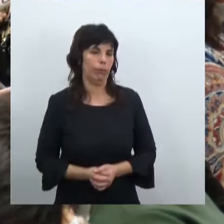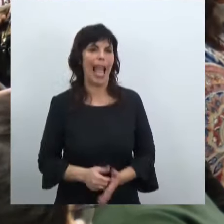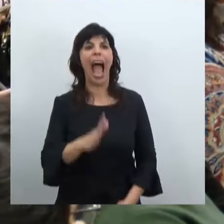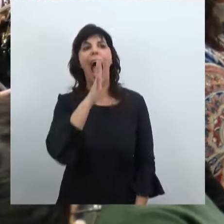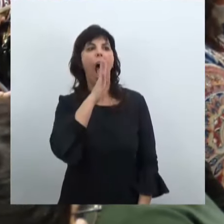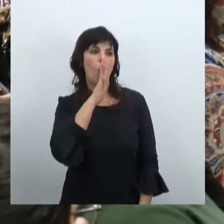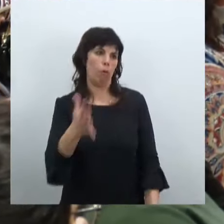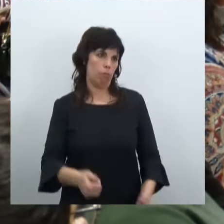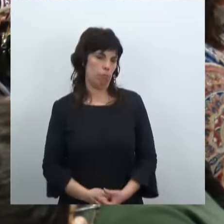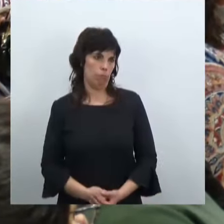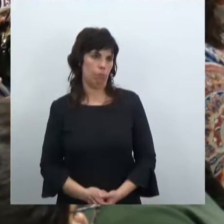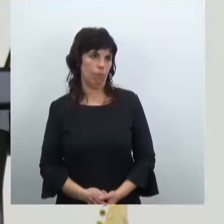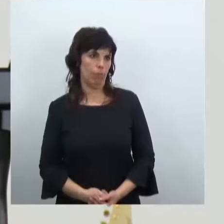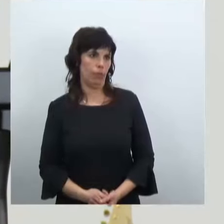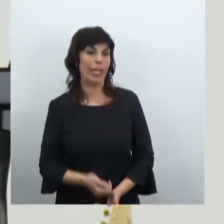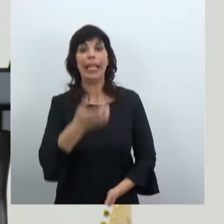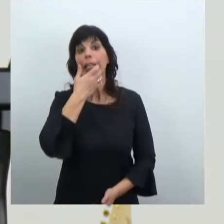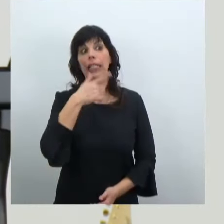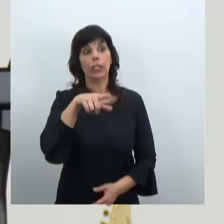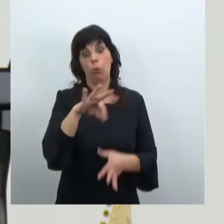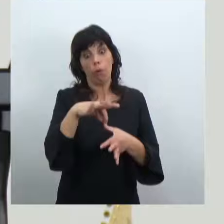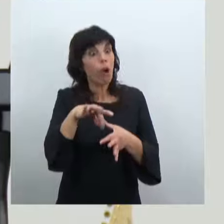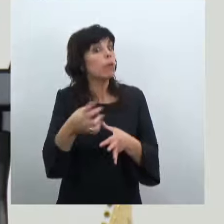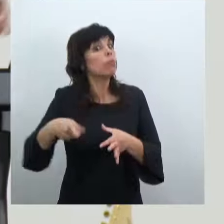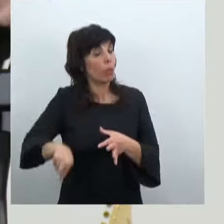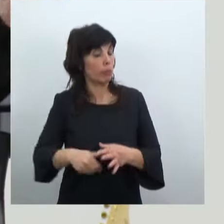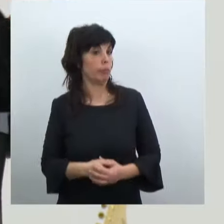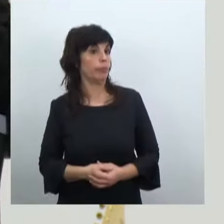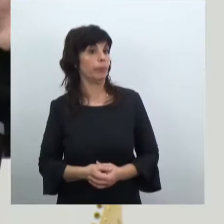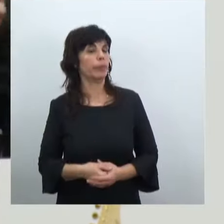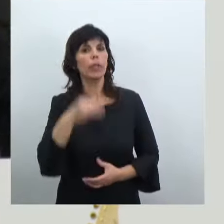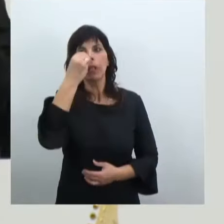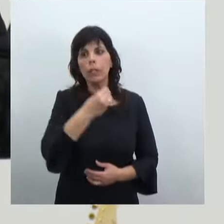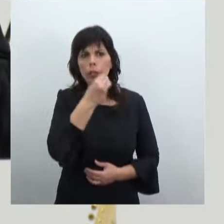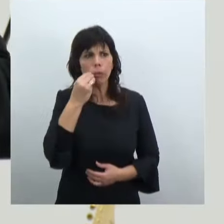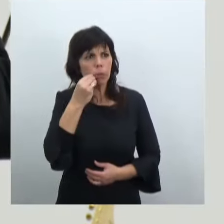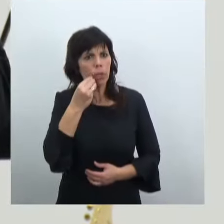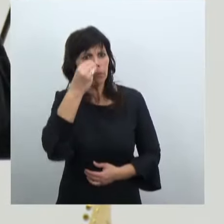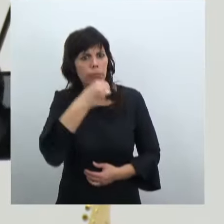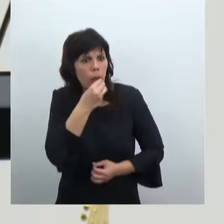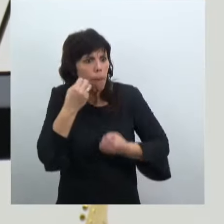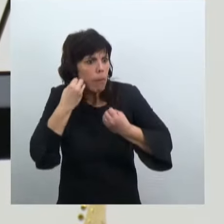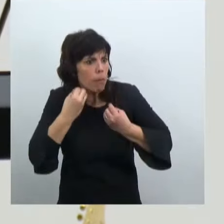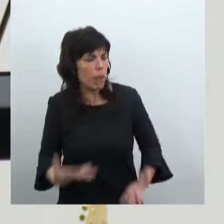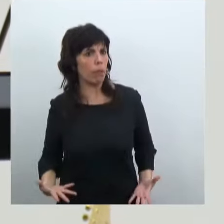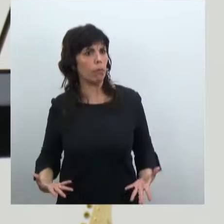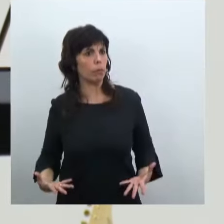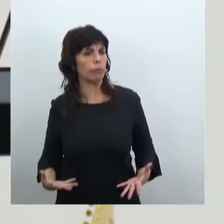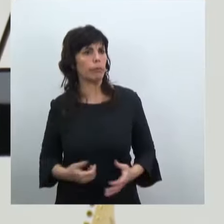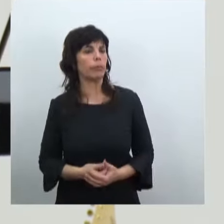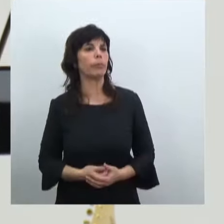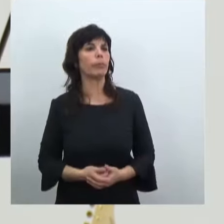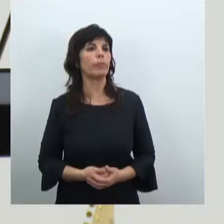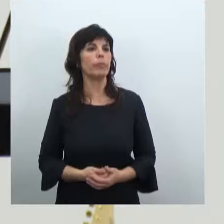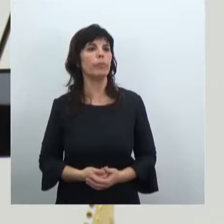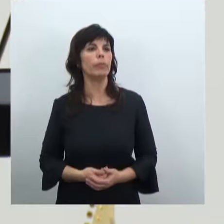Agua. Y si quieres un café. Cuando se ayuna bien. Queridos, os voy a decir una cosa. Hay